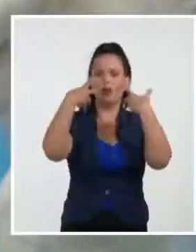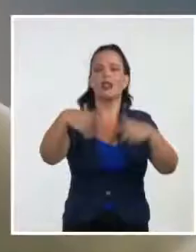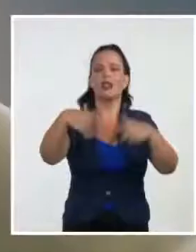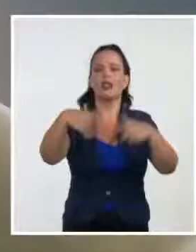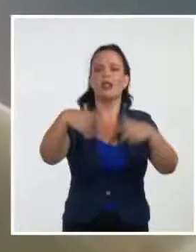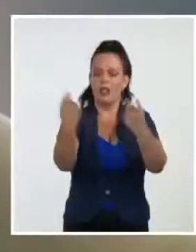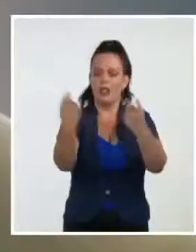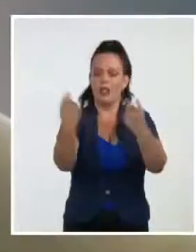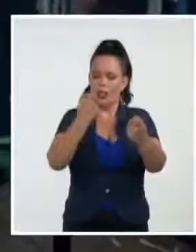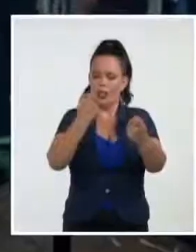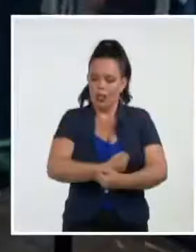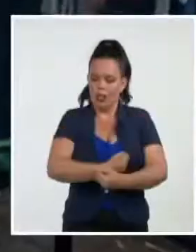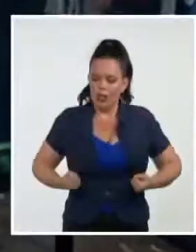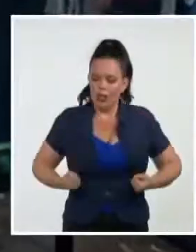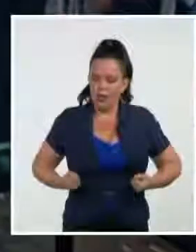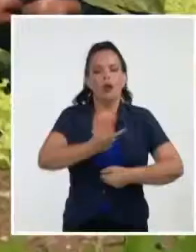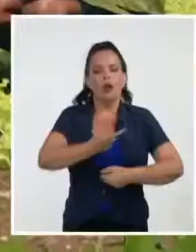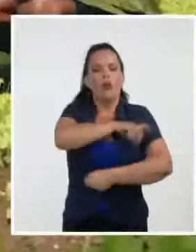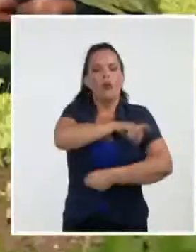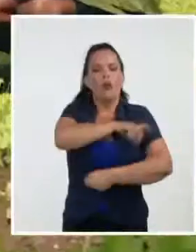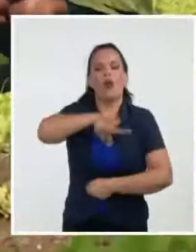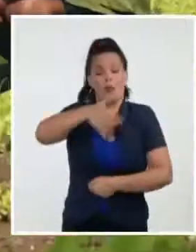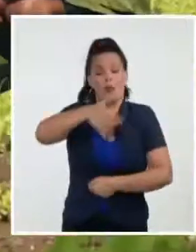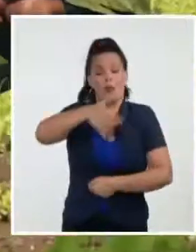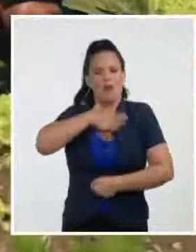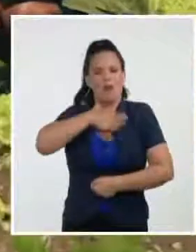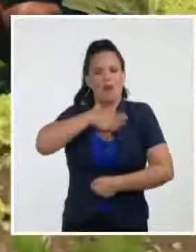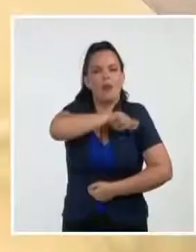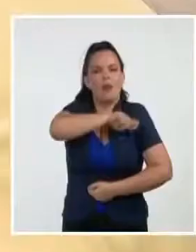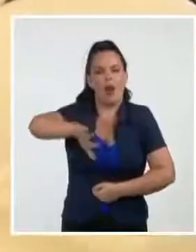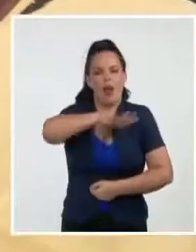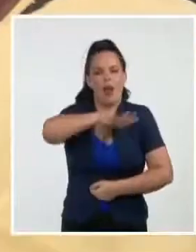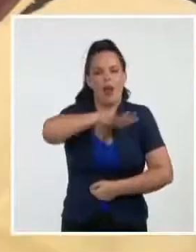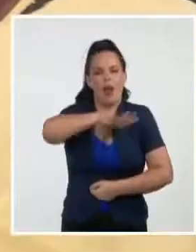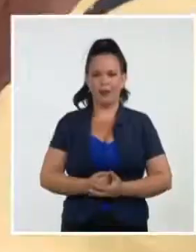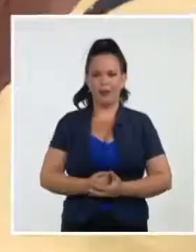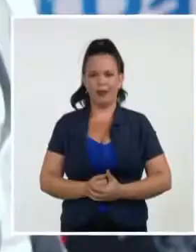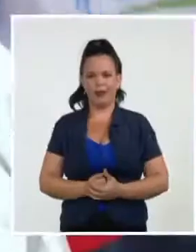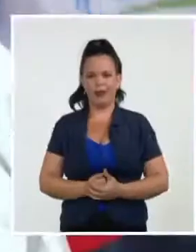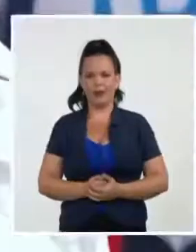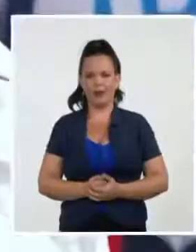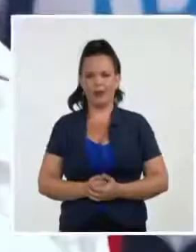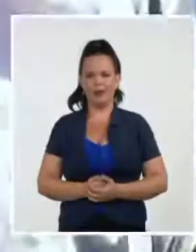de un pueblo, mi pueblo, nuestro pueblo.